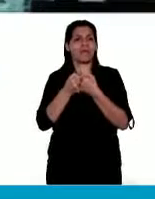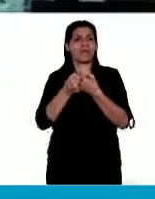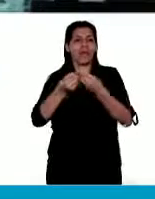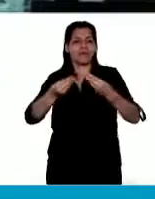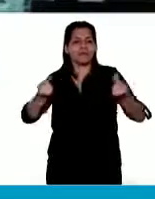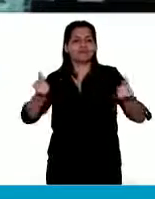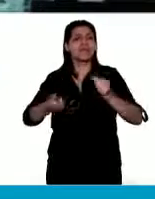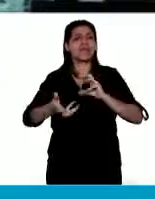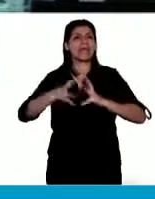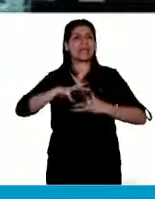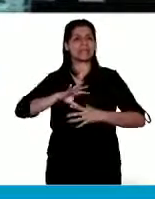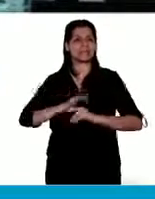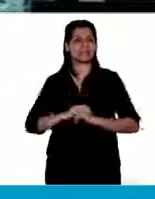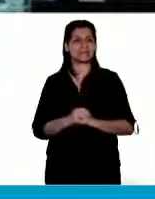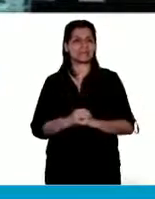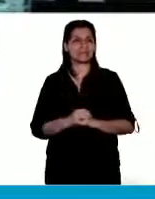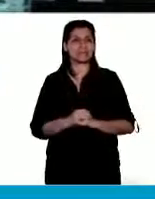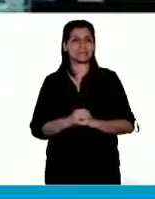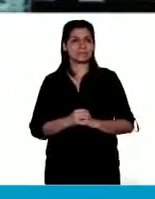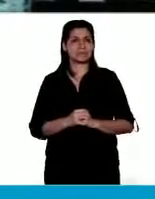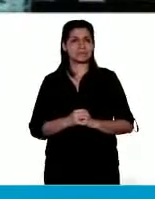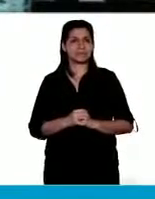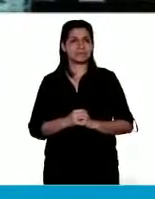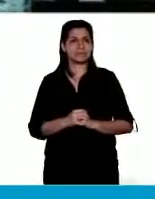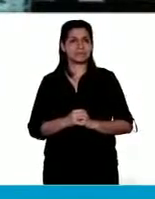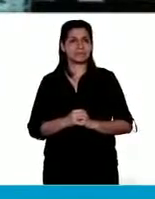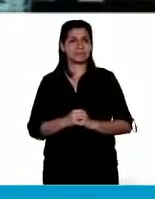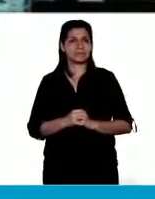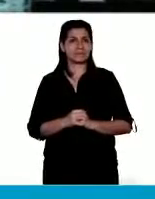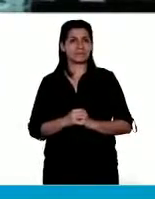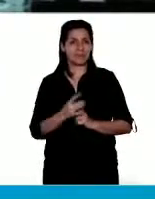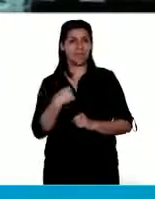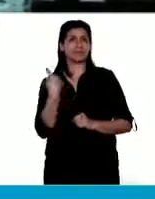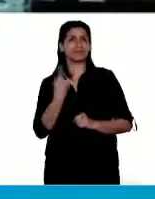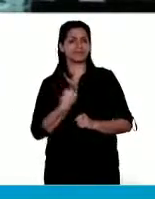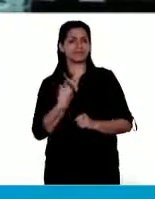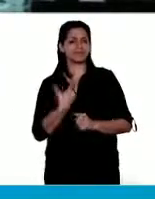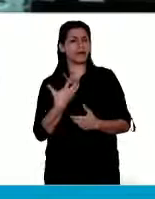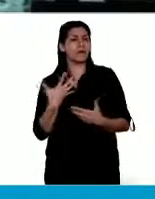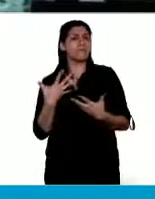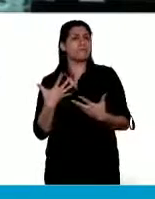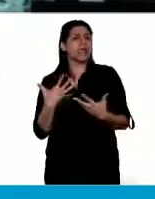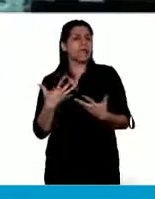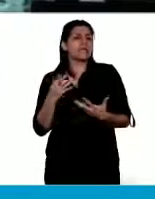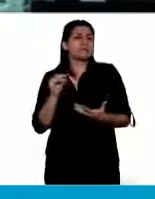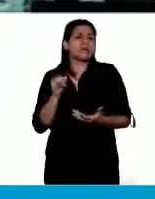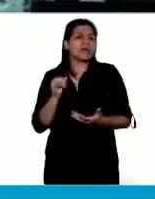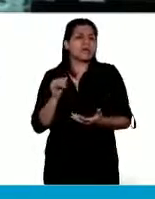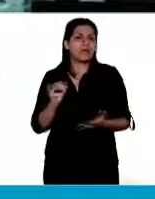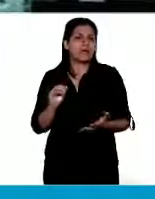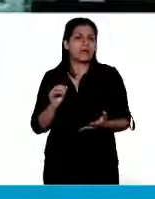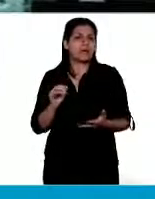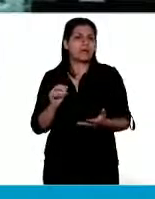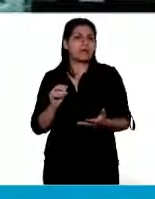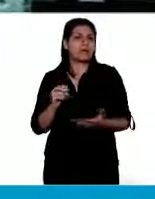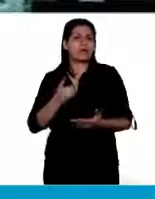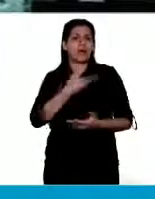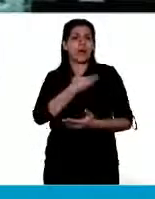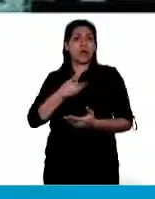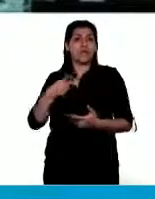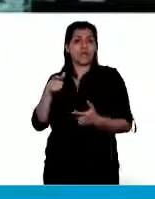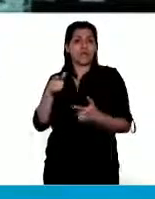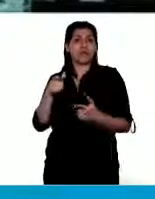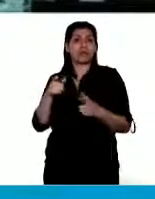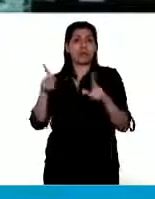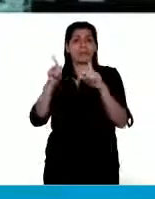también a nosotros nos molesta cuando el gobierno de la provincia se pelea mediáticamente con